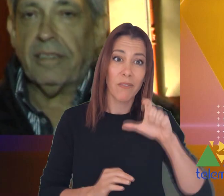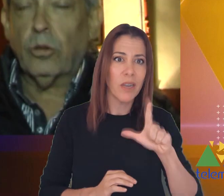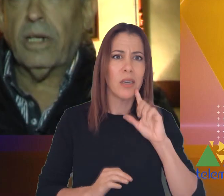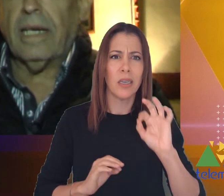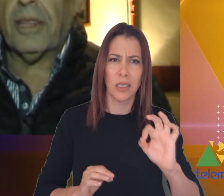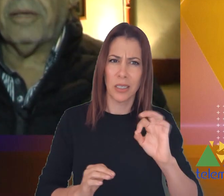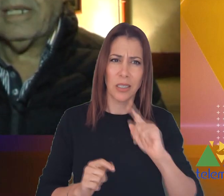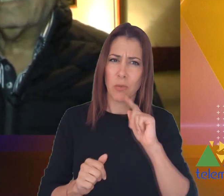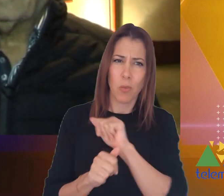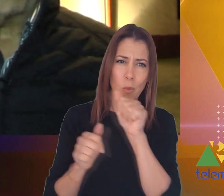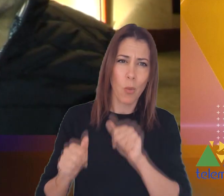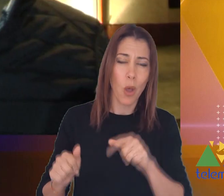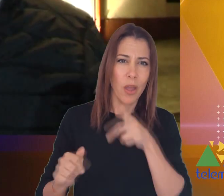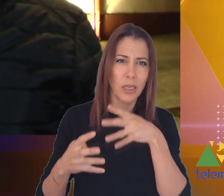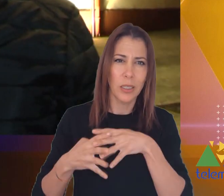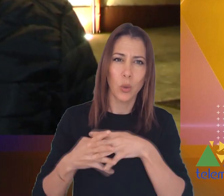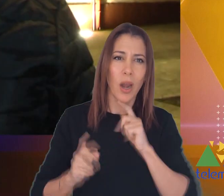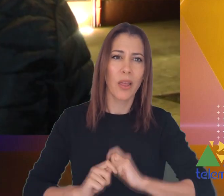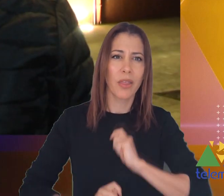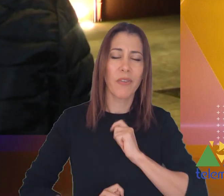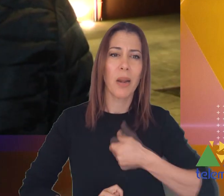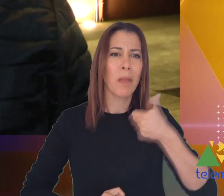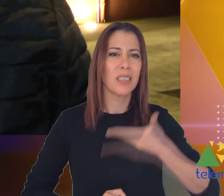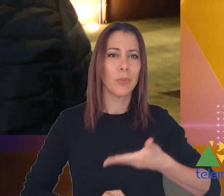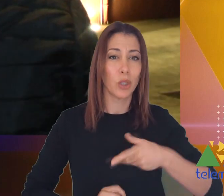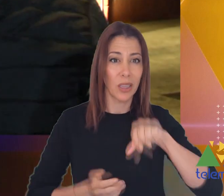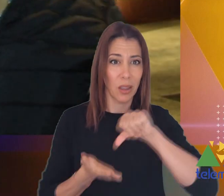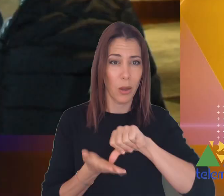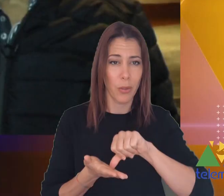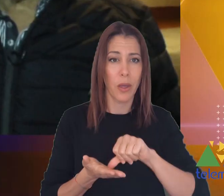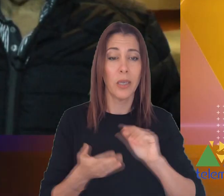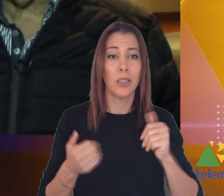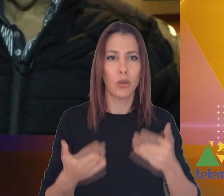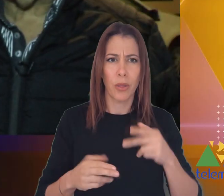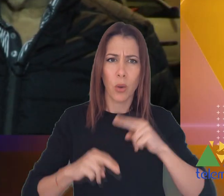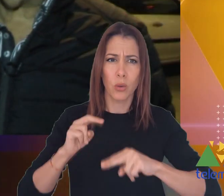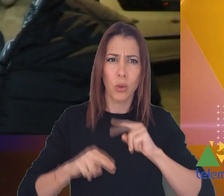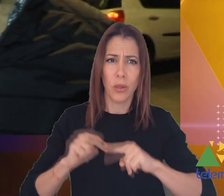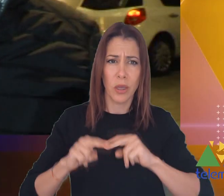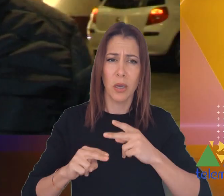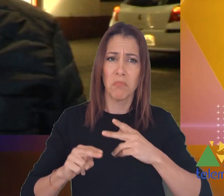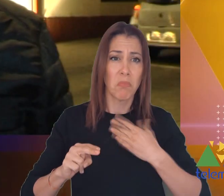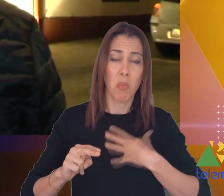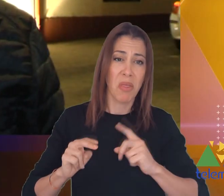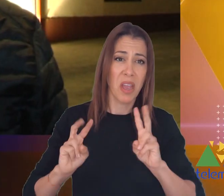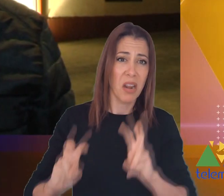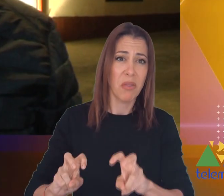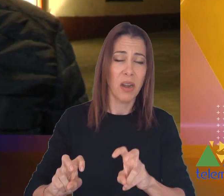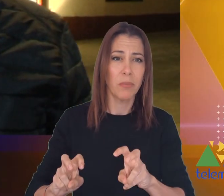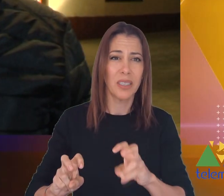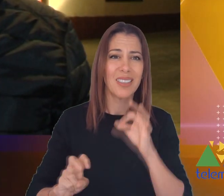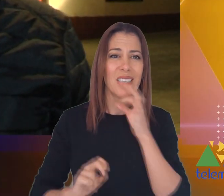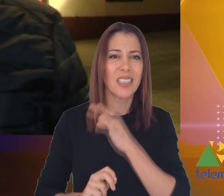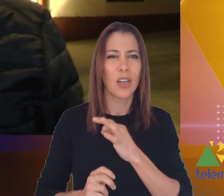de arquitectura civil más importante de la ciudad, y que fue construida seguramente inicialmente